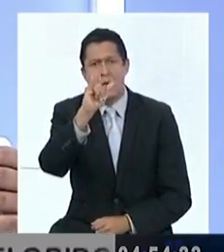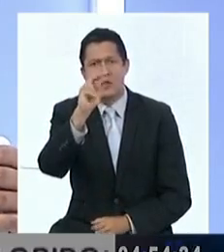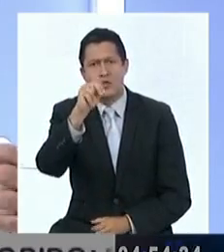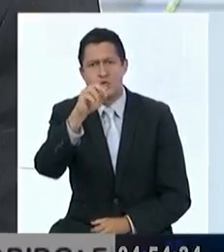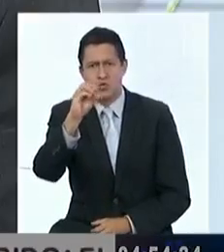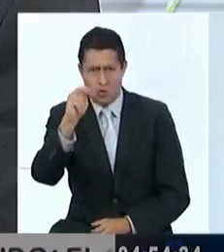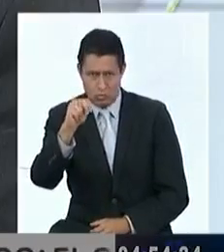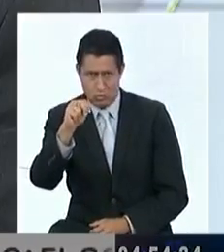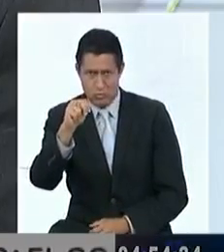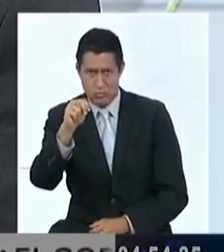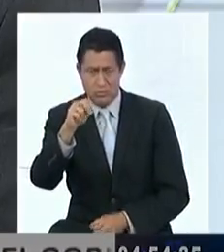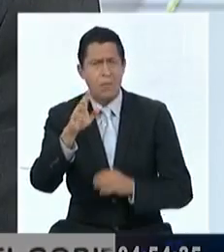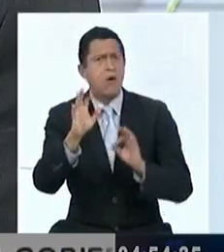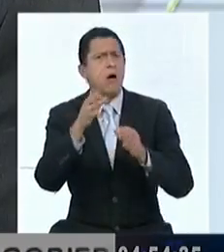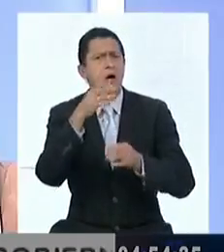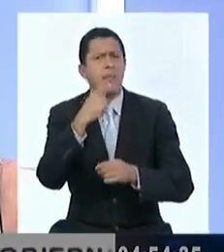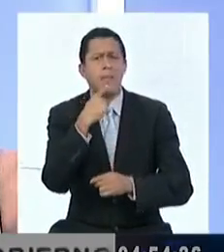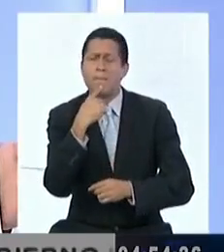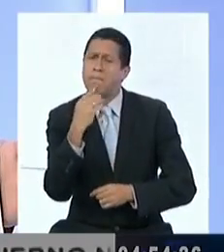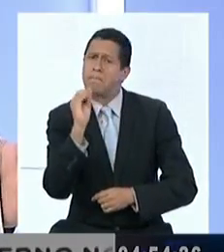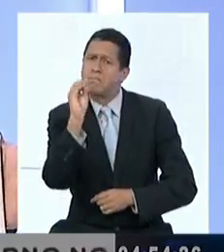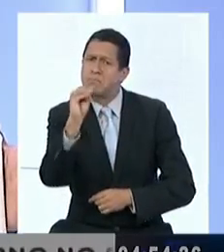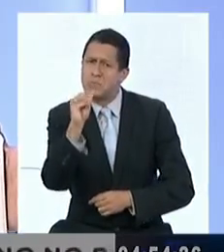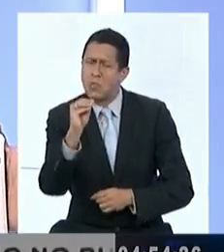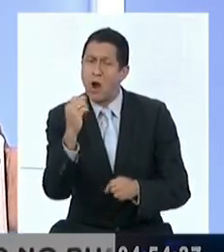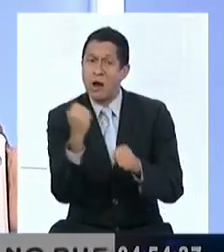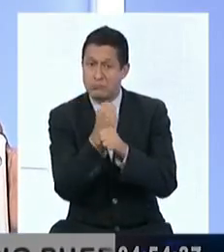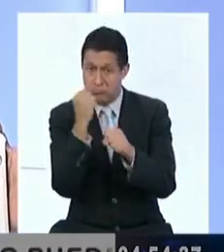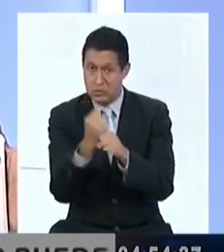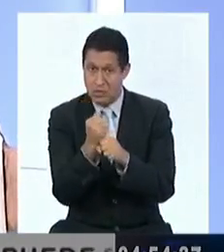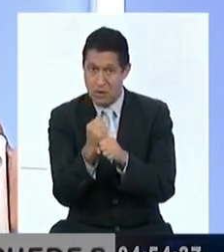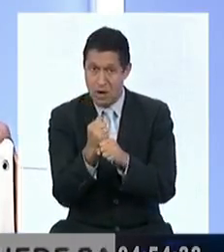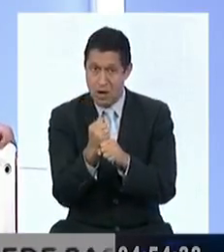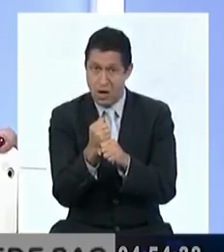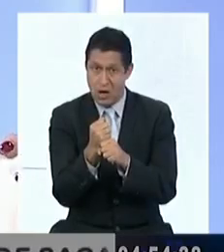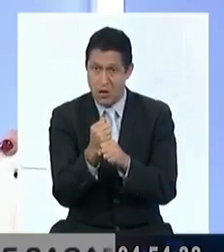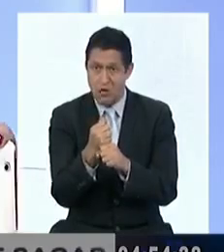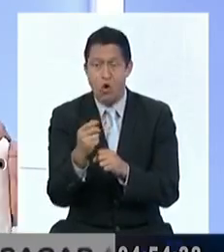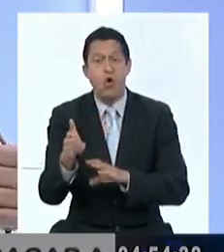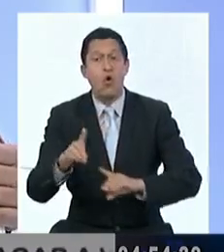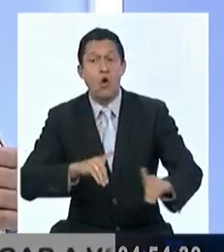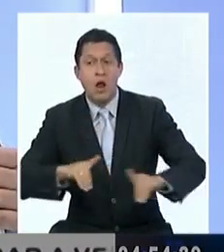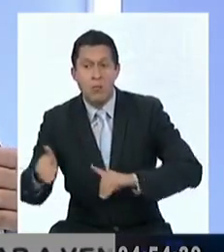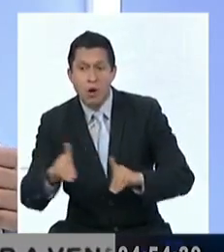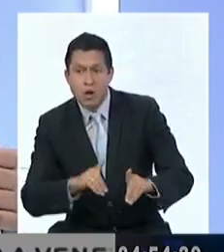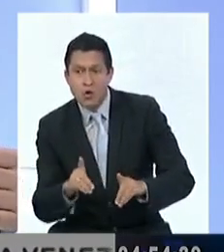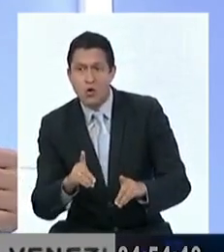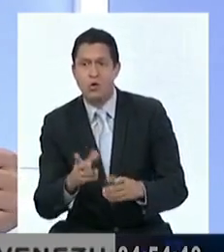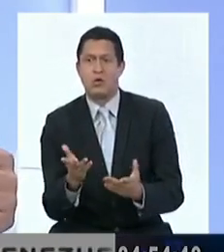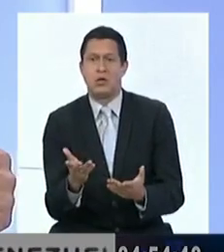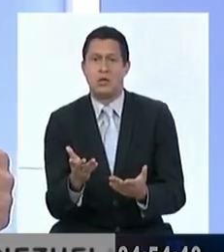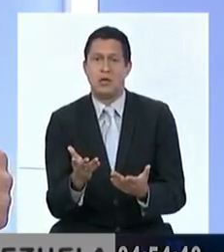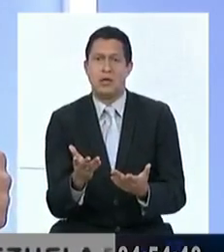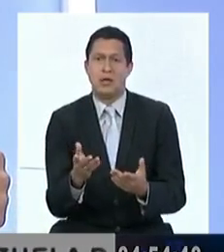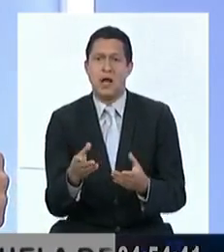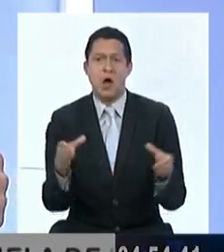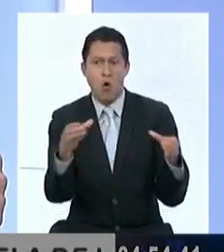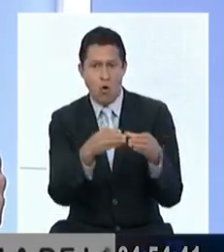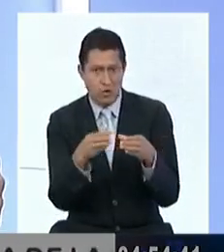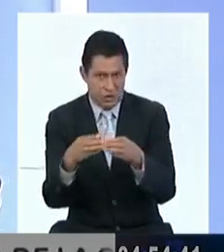y vamos a hablar precisamente de esos roles que ejercen estos colaboradores estos trabajadores en las